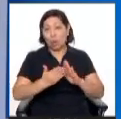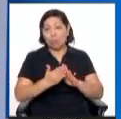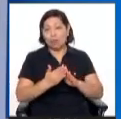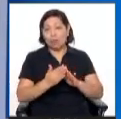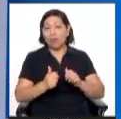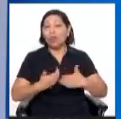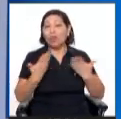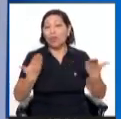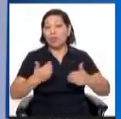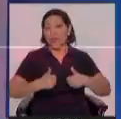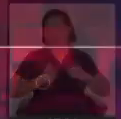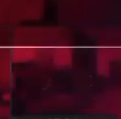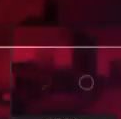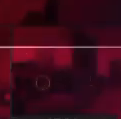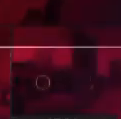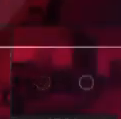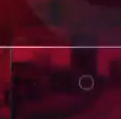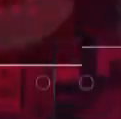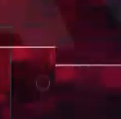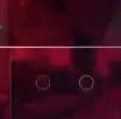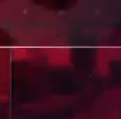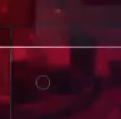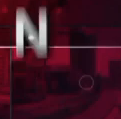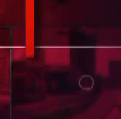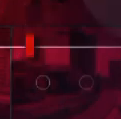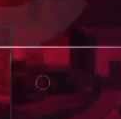los rodea. Veamos.